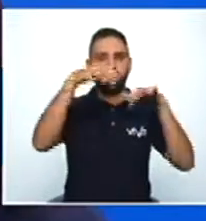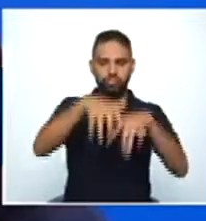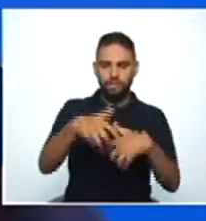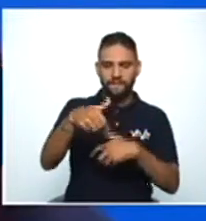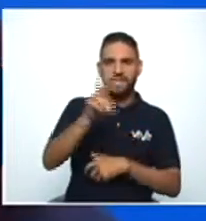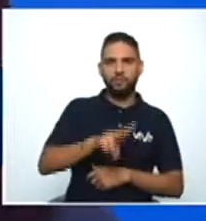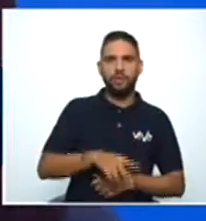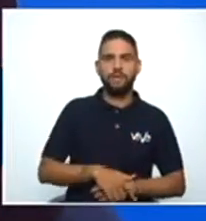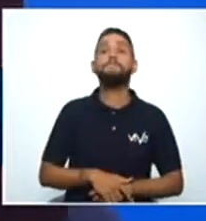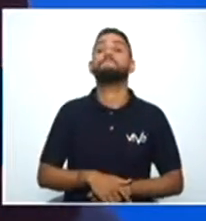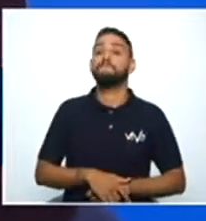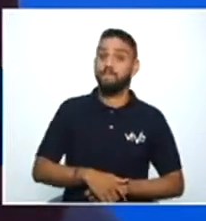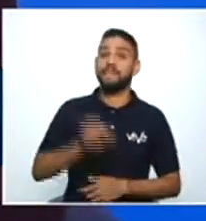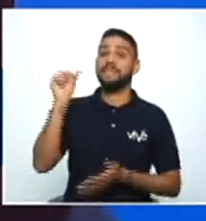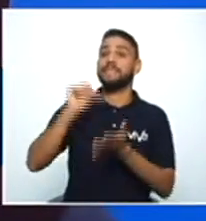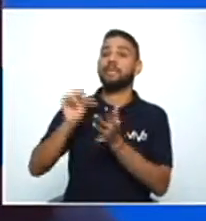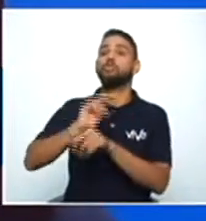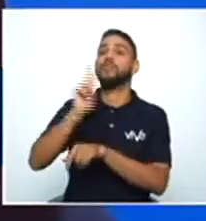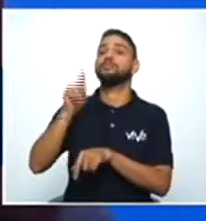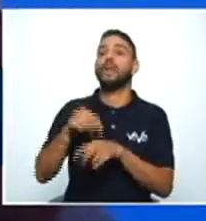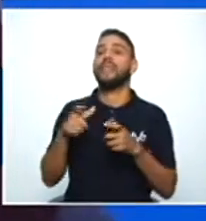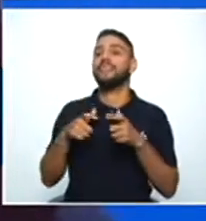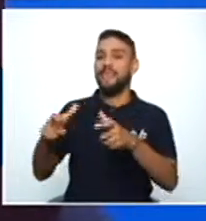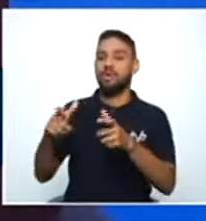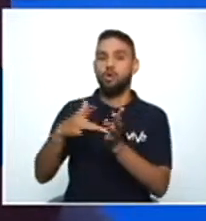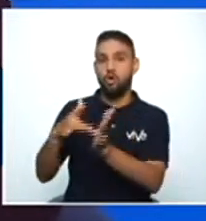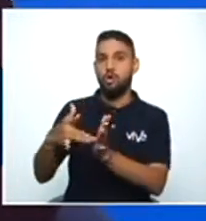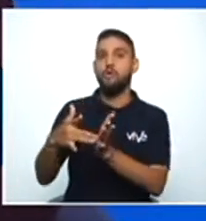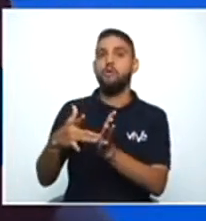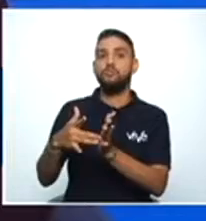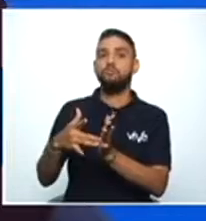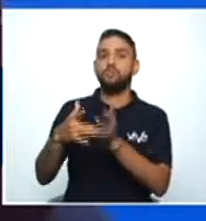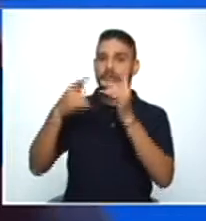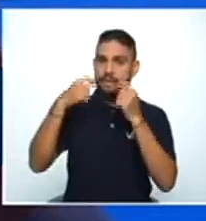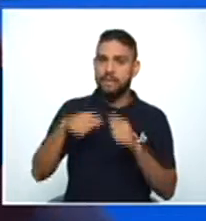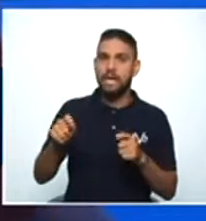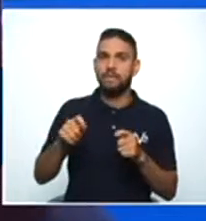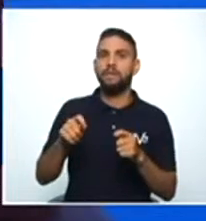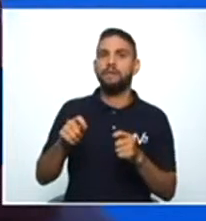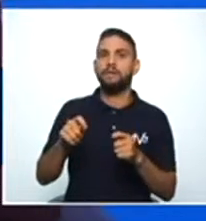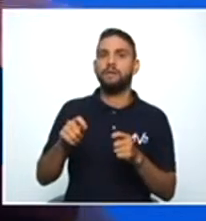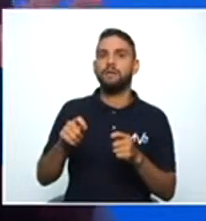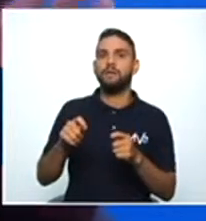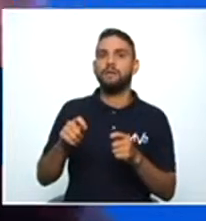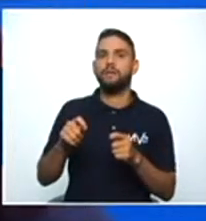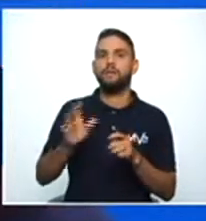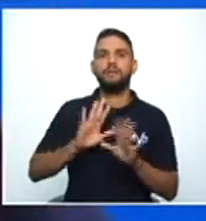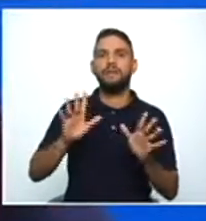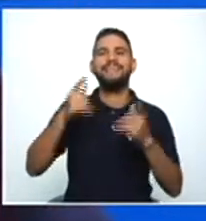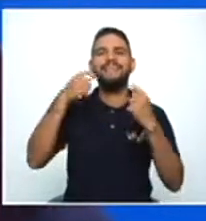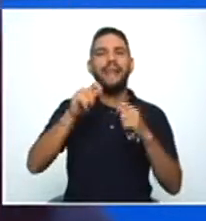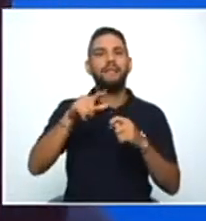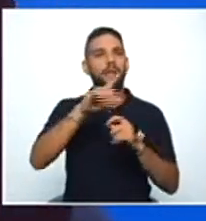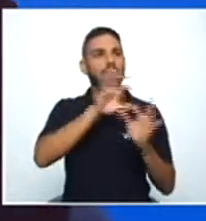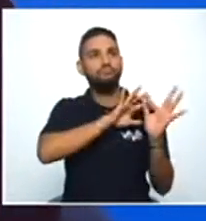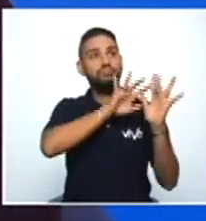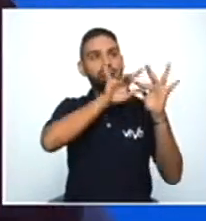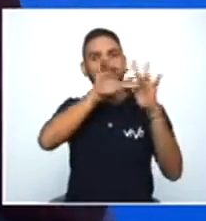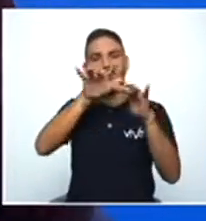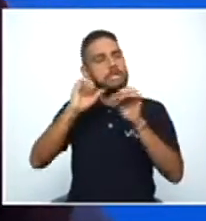sin duda el centro nacional del disco es una plataforma que busca la alienación desprender esa alienación